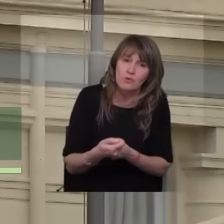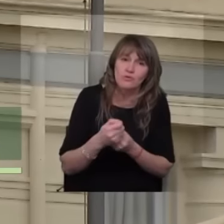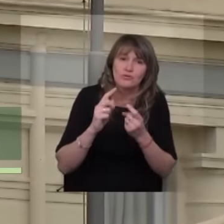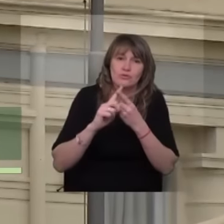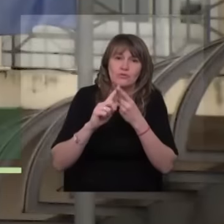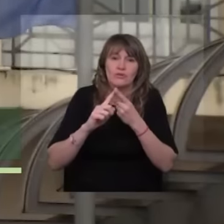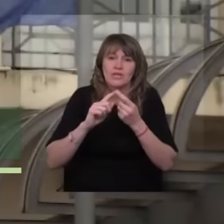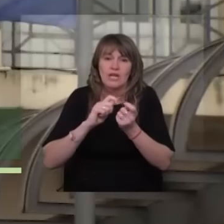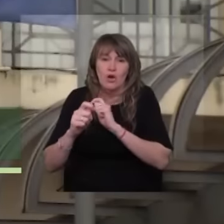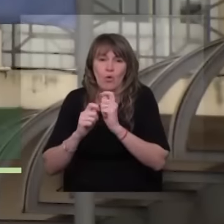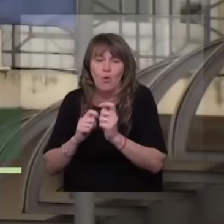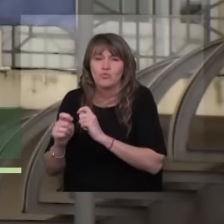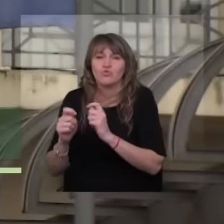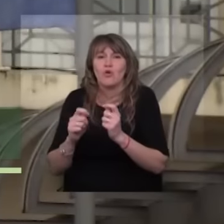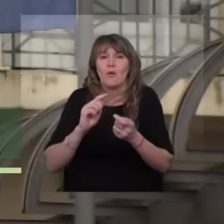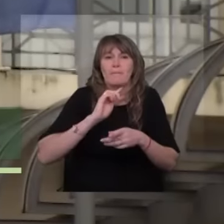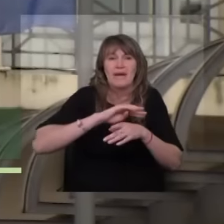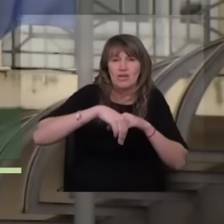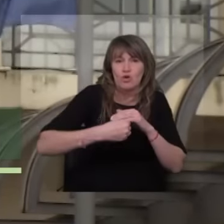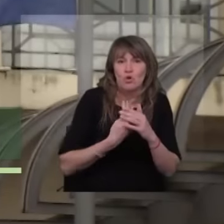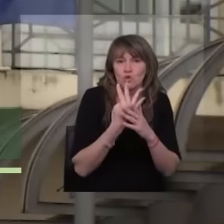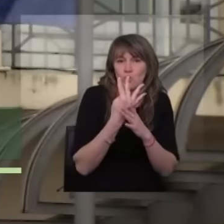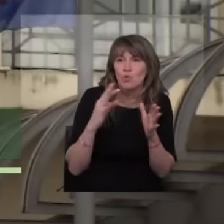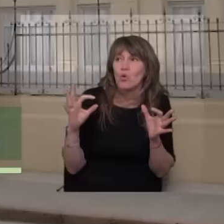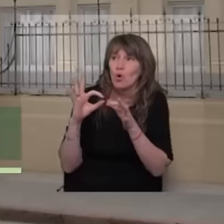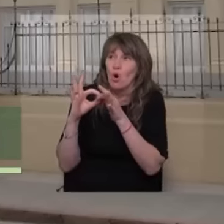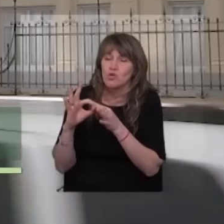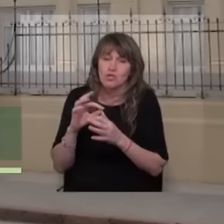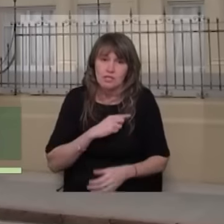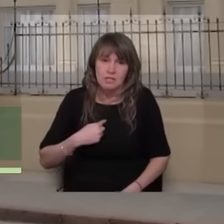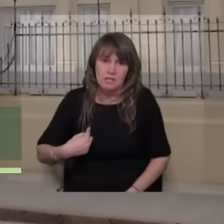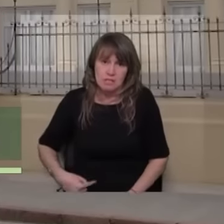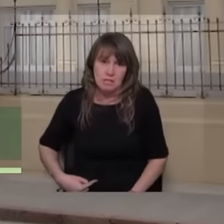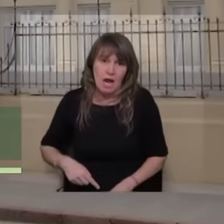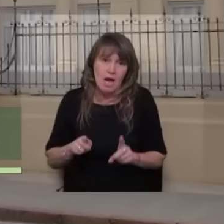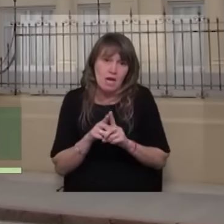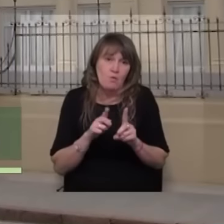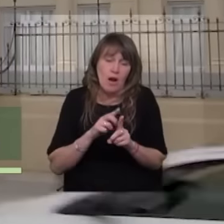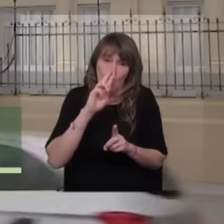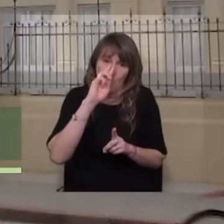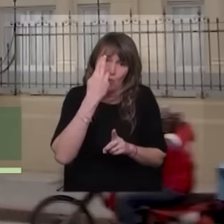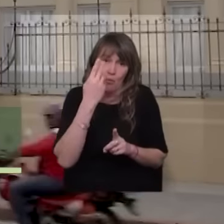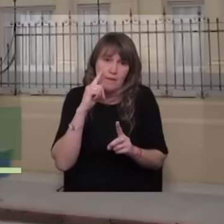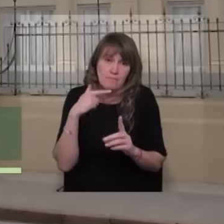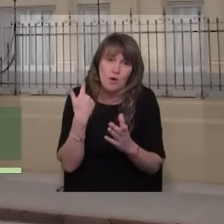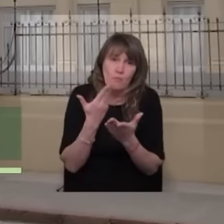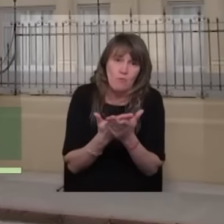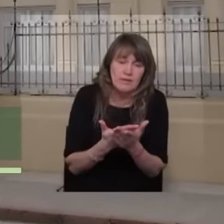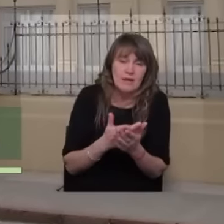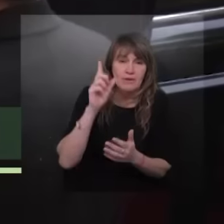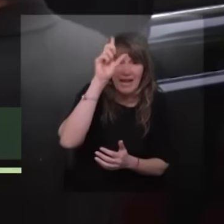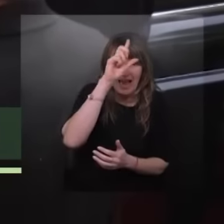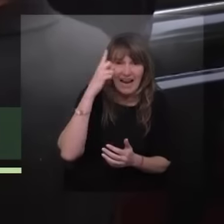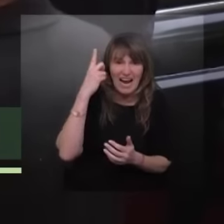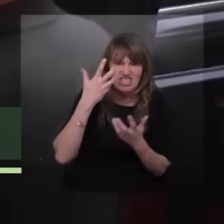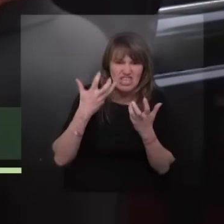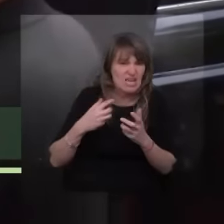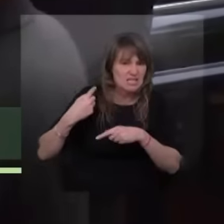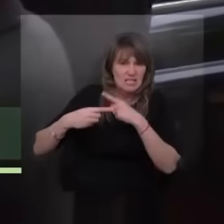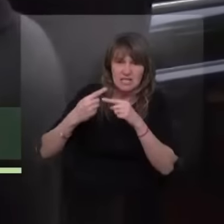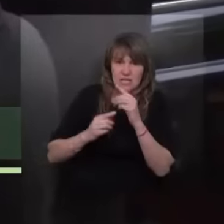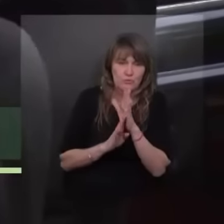de libre comercio entre el mercosur y china en línea con la propuesta de Uruguay y en la que el presidente la calle Pou pretende avanzar luego de